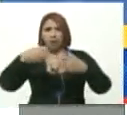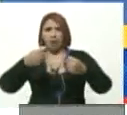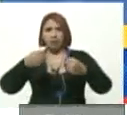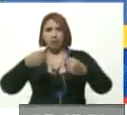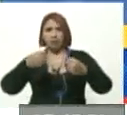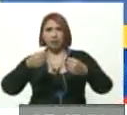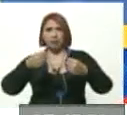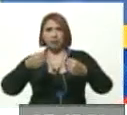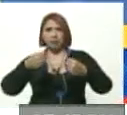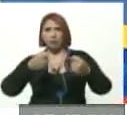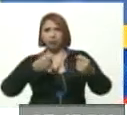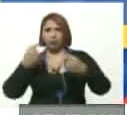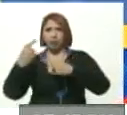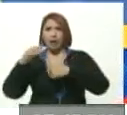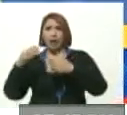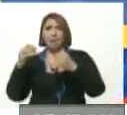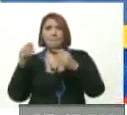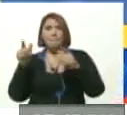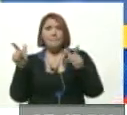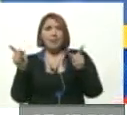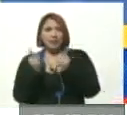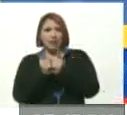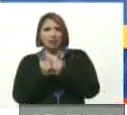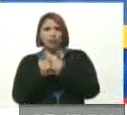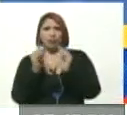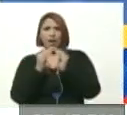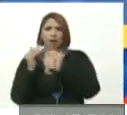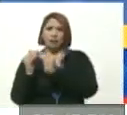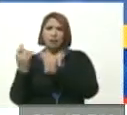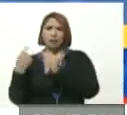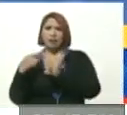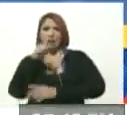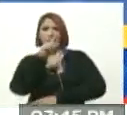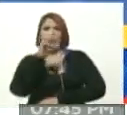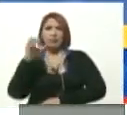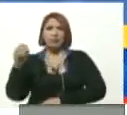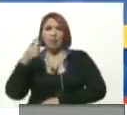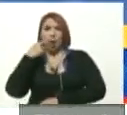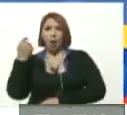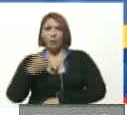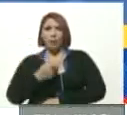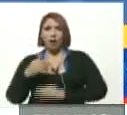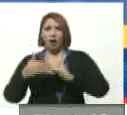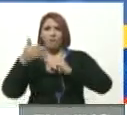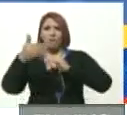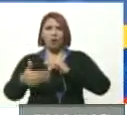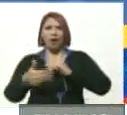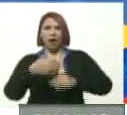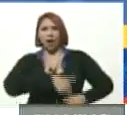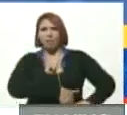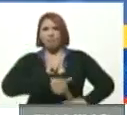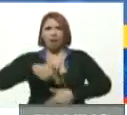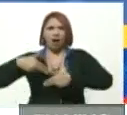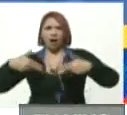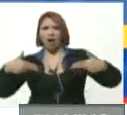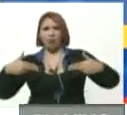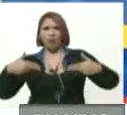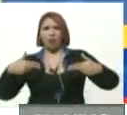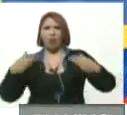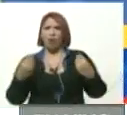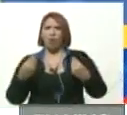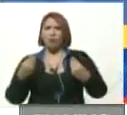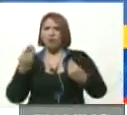un pequeño apartamento. Le tenían 100 hombres afuera armados, como que se tratara, no sé, de el peor terrorista